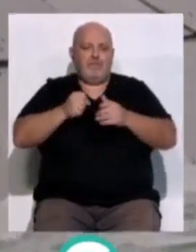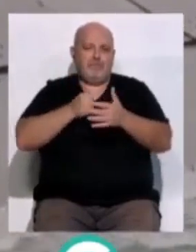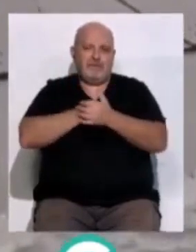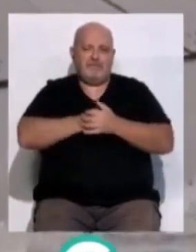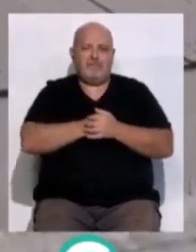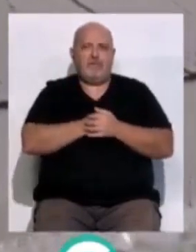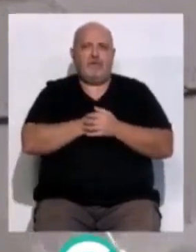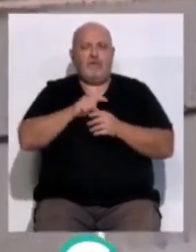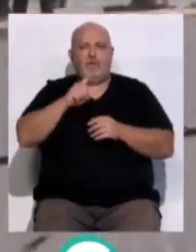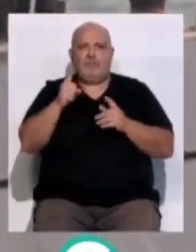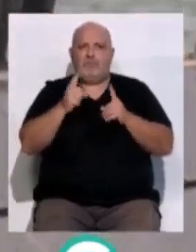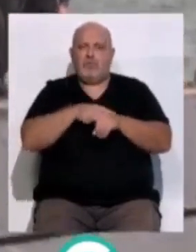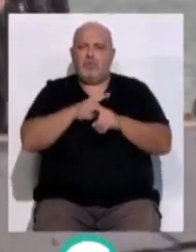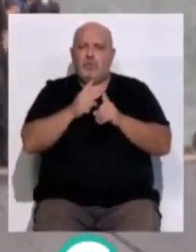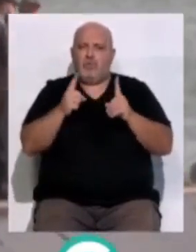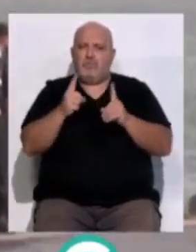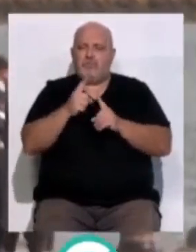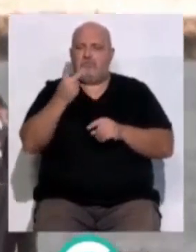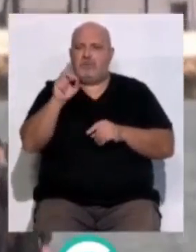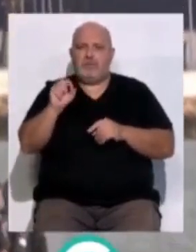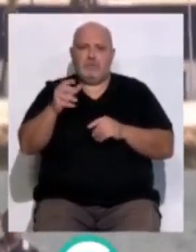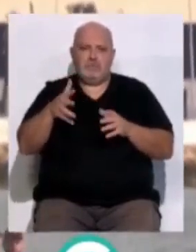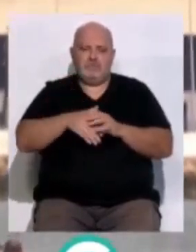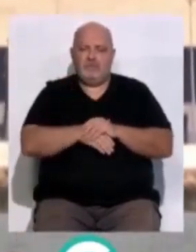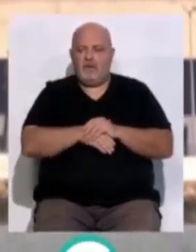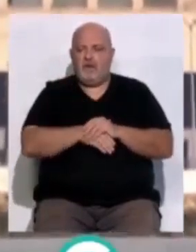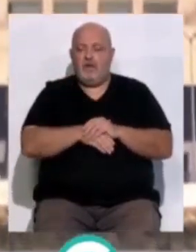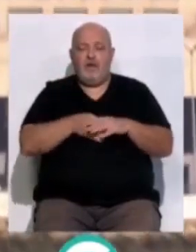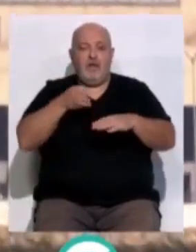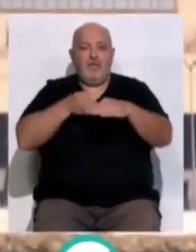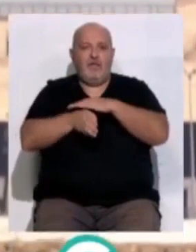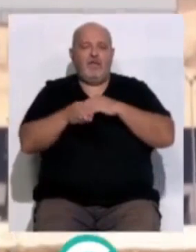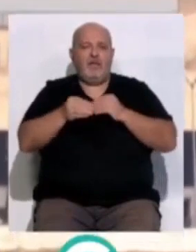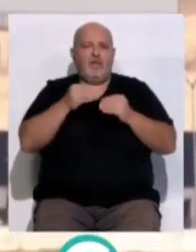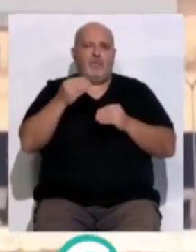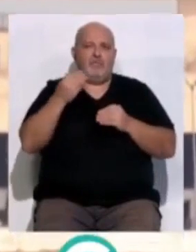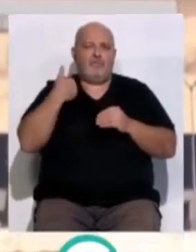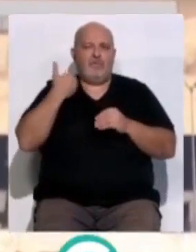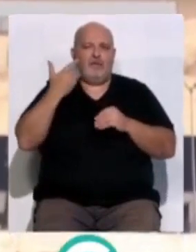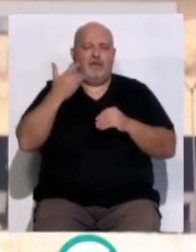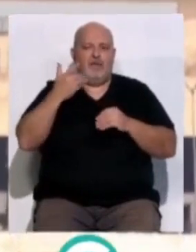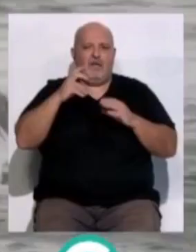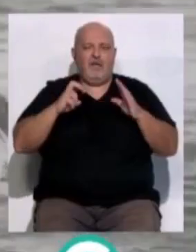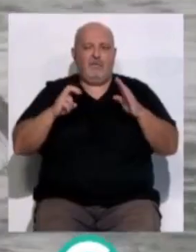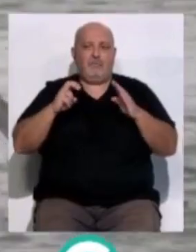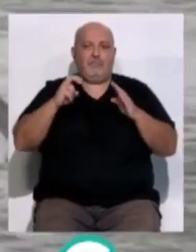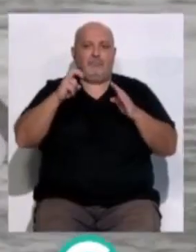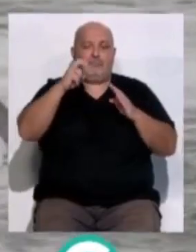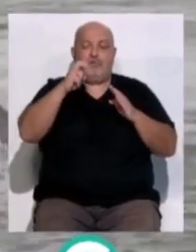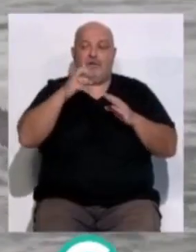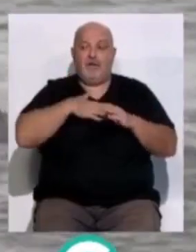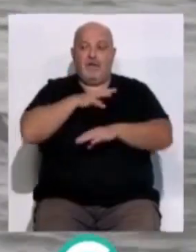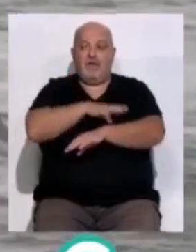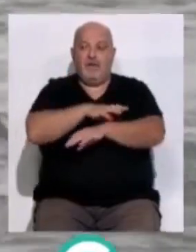máximo, con una duración aproximada de 20 minutos. El acceso se realiza a través de una escala vertical, por lo que la